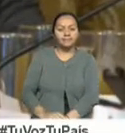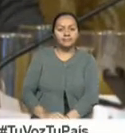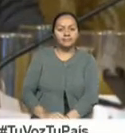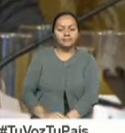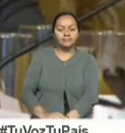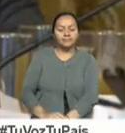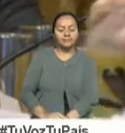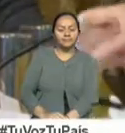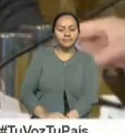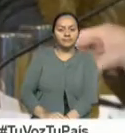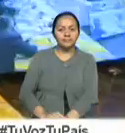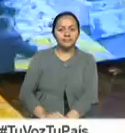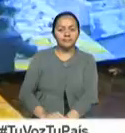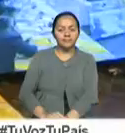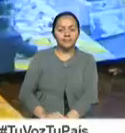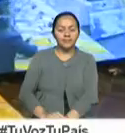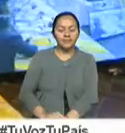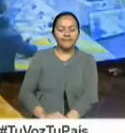Ciudadano.